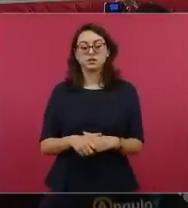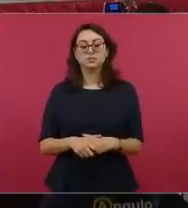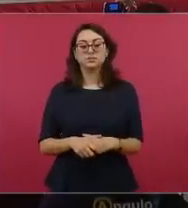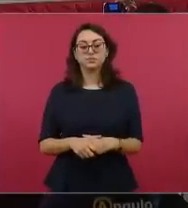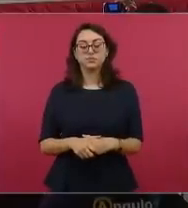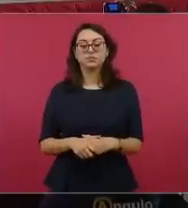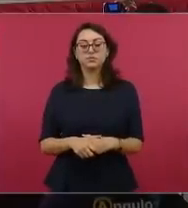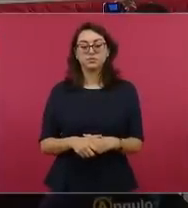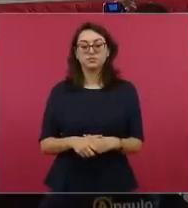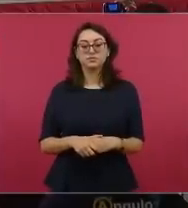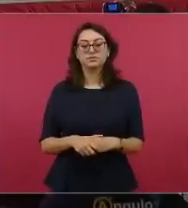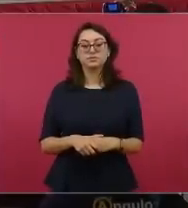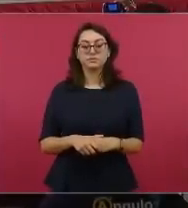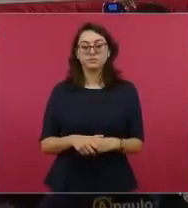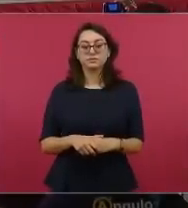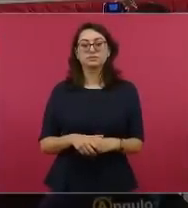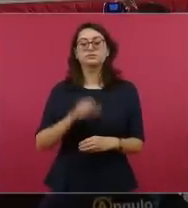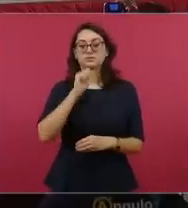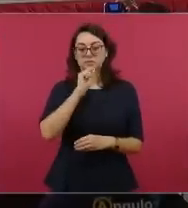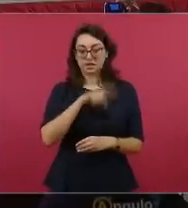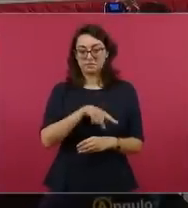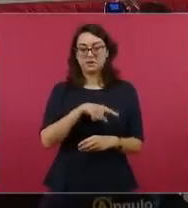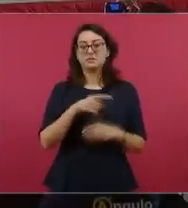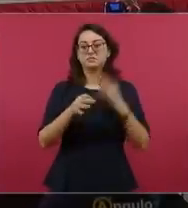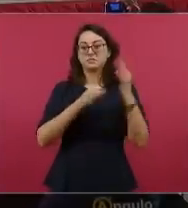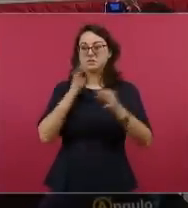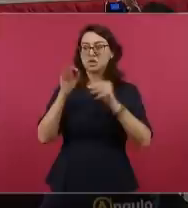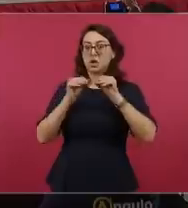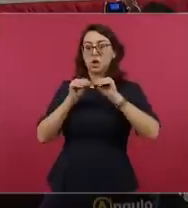y trató también el tema